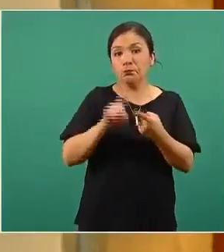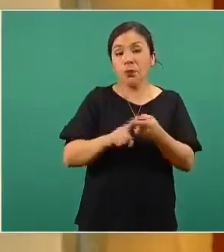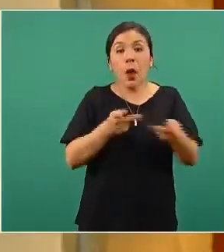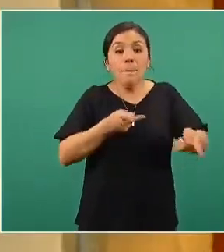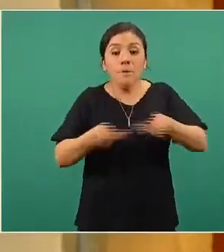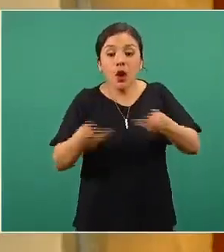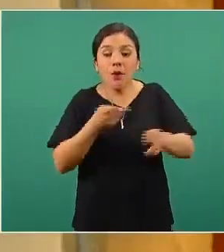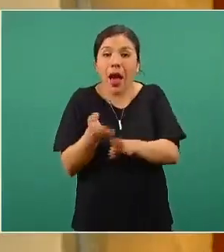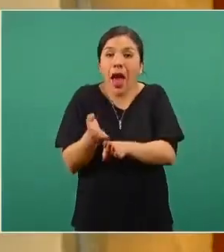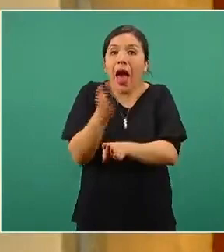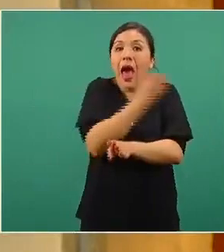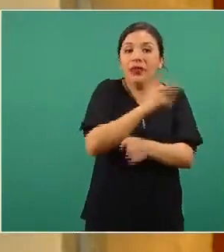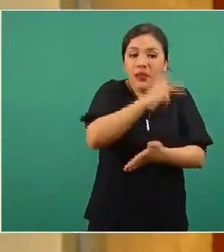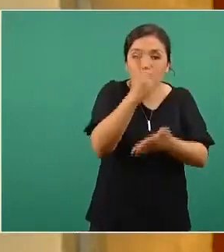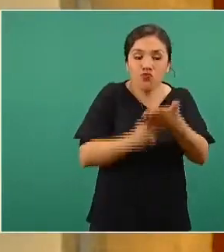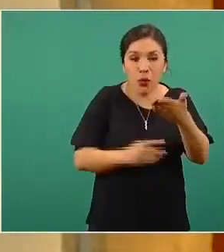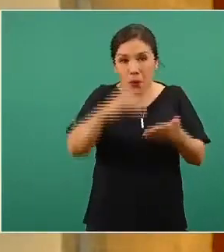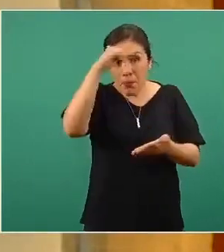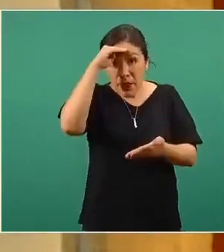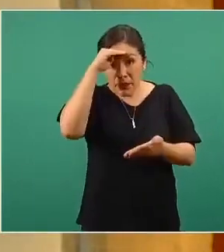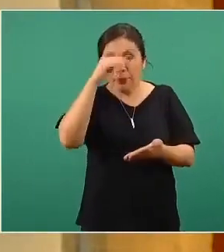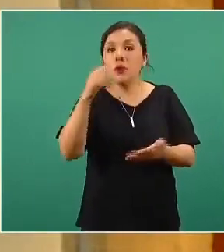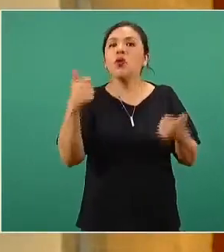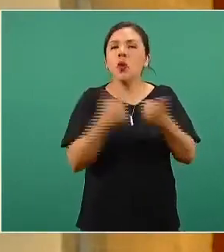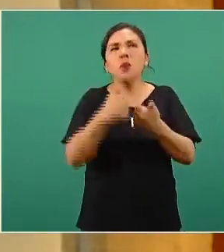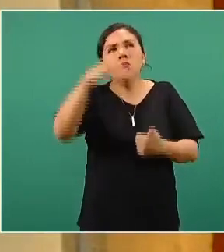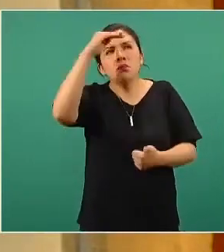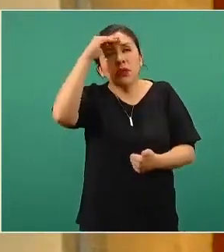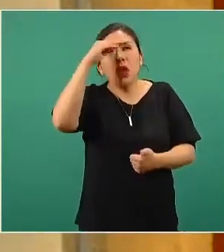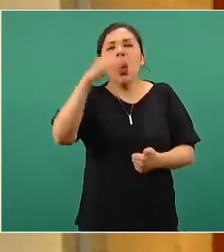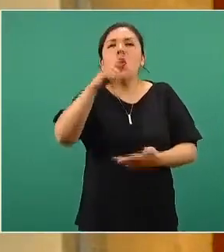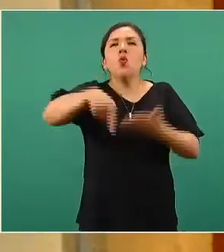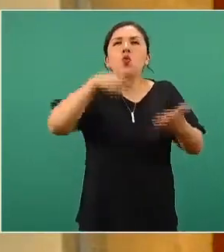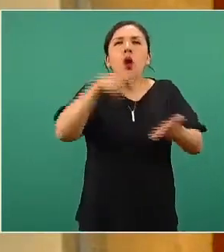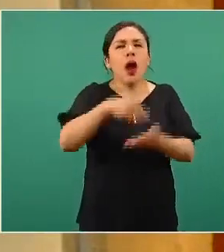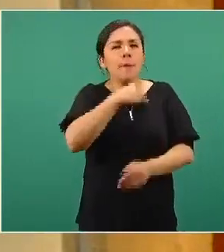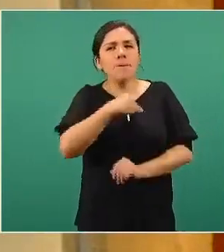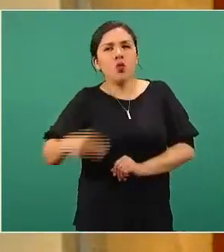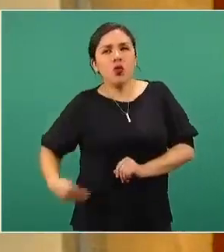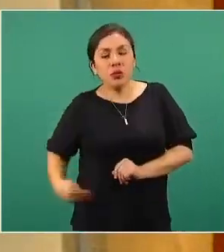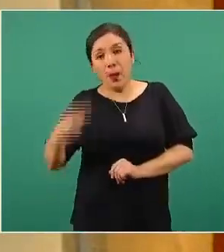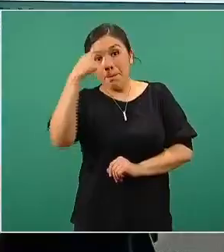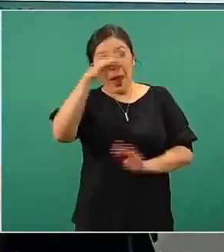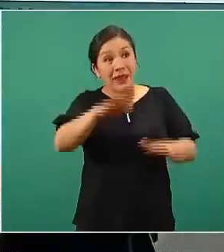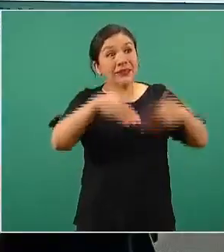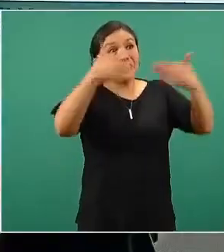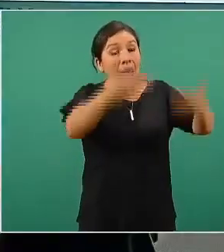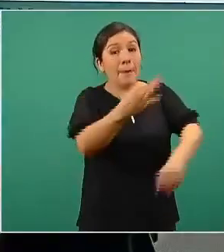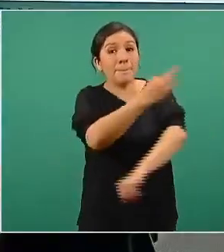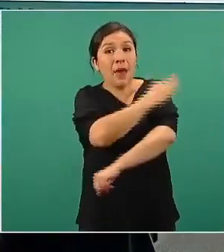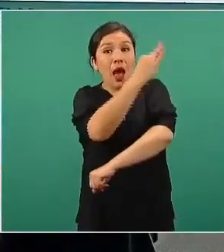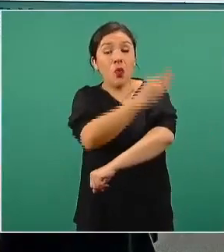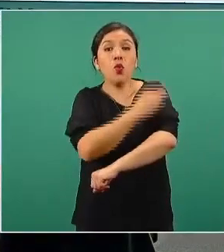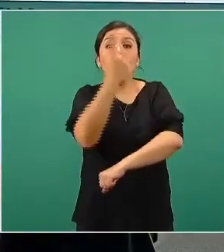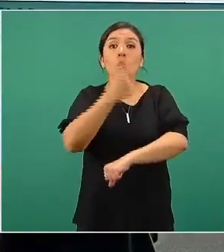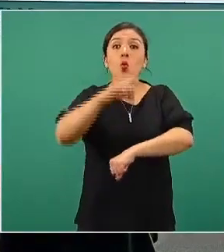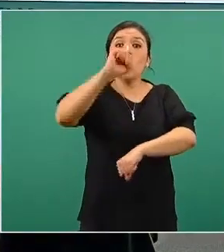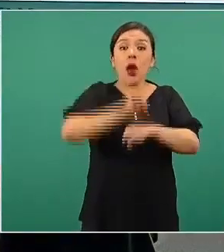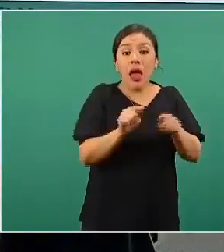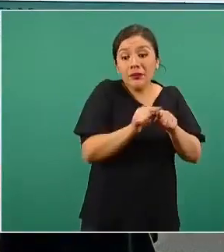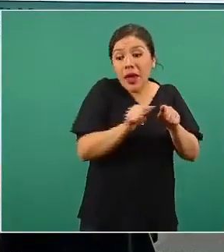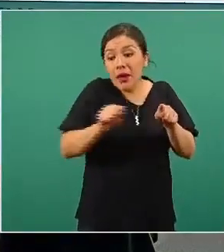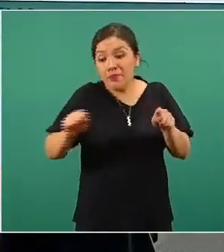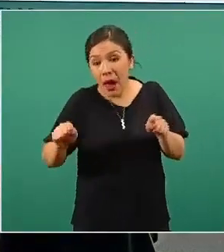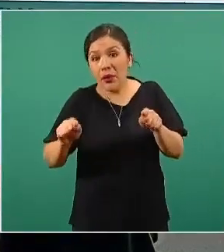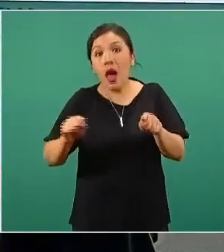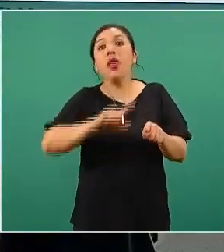programación anticipada. En lugar de tener bloques de municipios en donde llega la vacuna, se utiliza durante la semana y